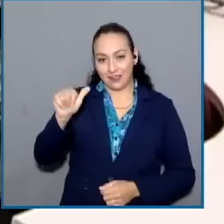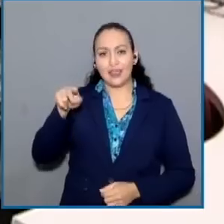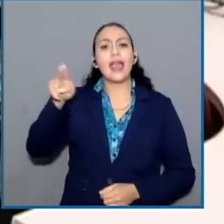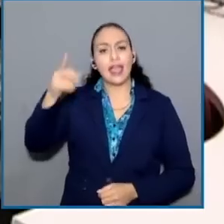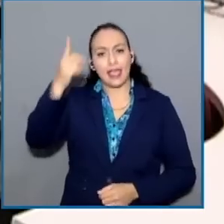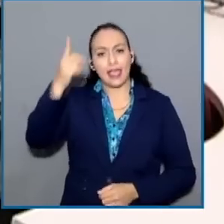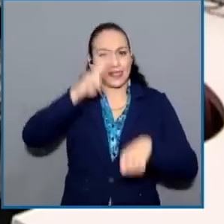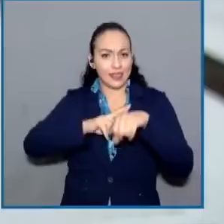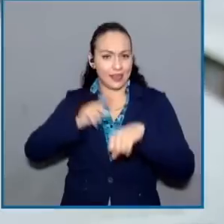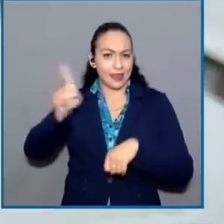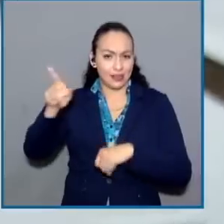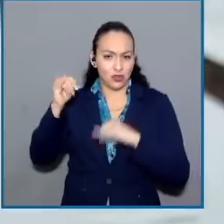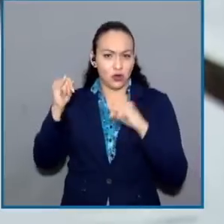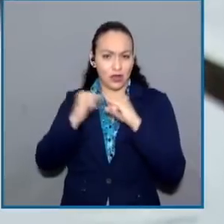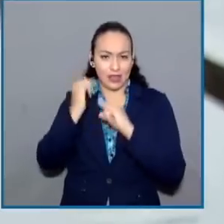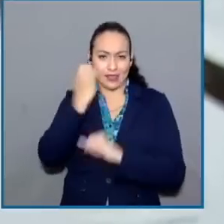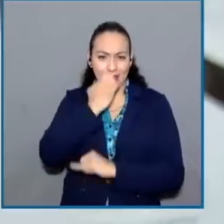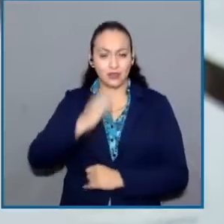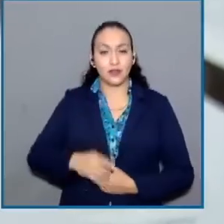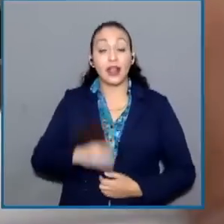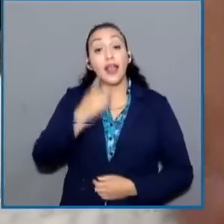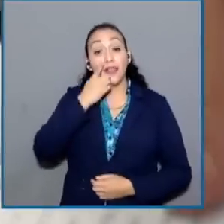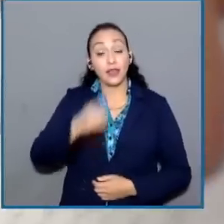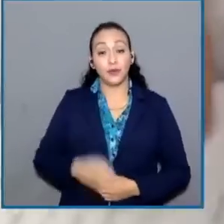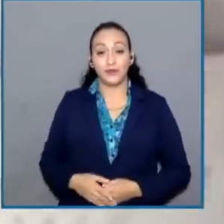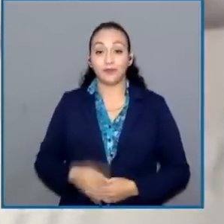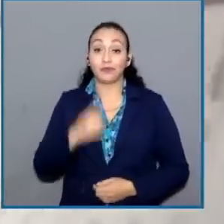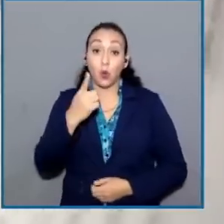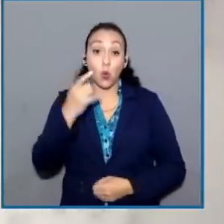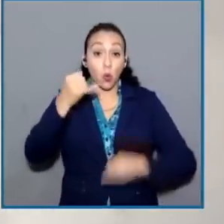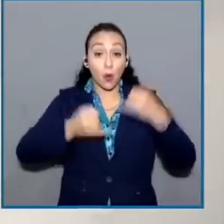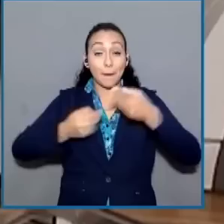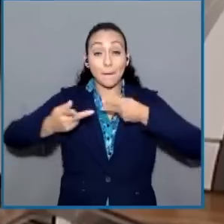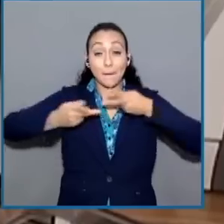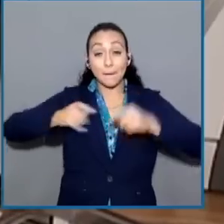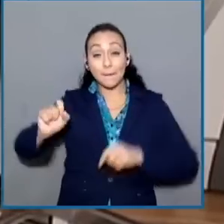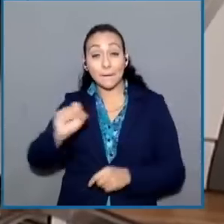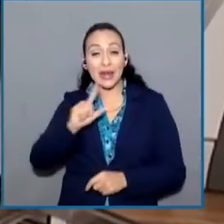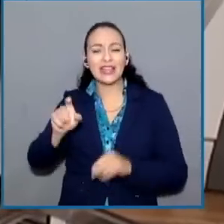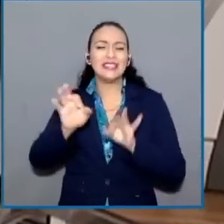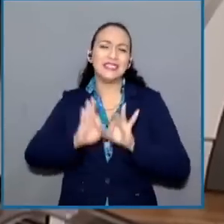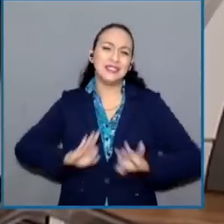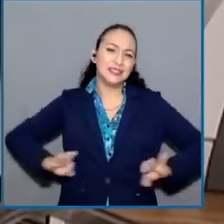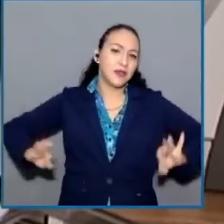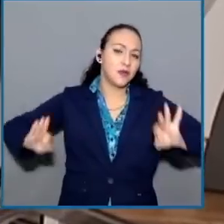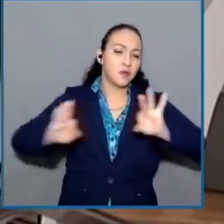que la carrera judicial es fundamental para garantizar la independencia judicial y la